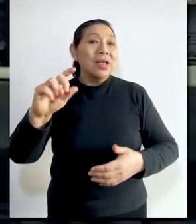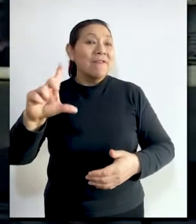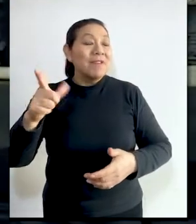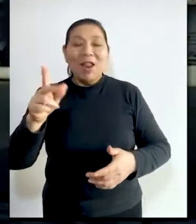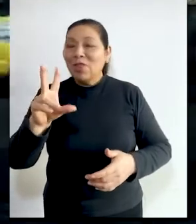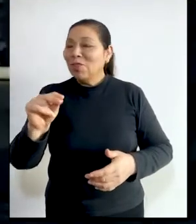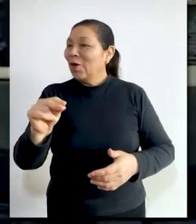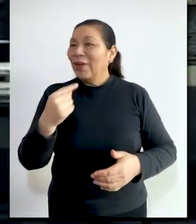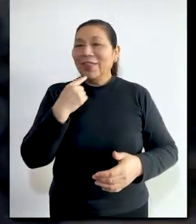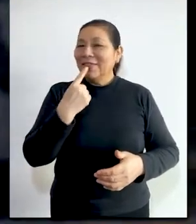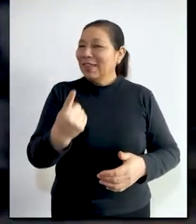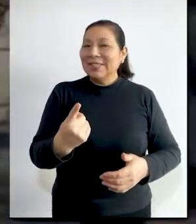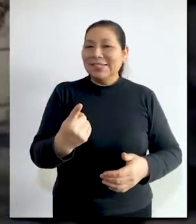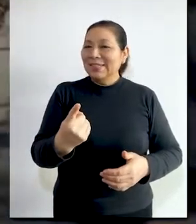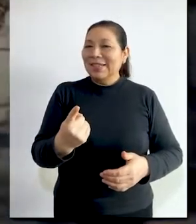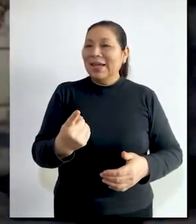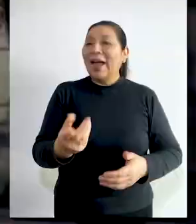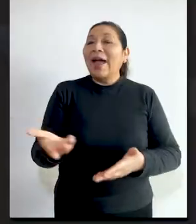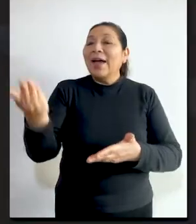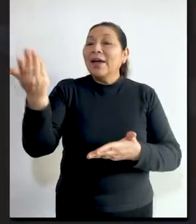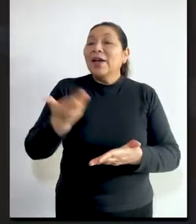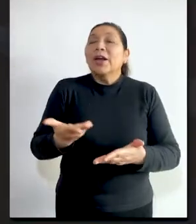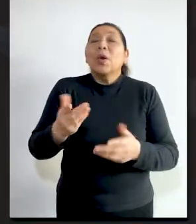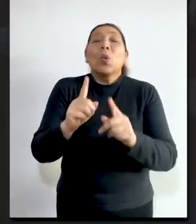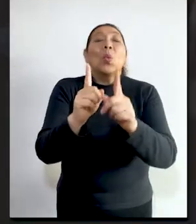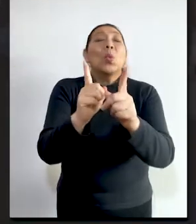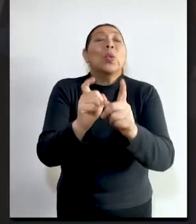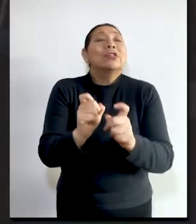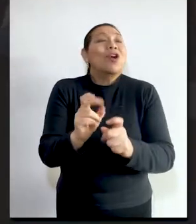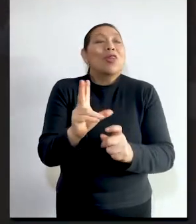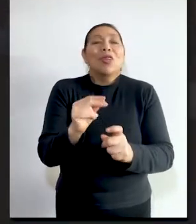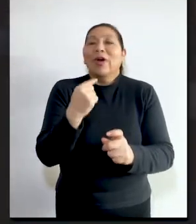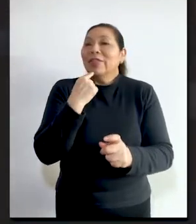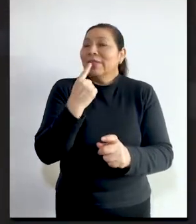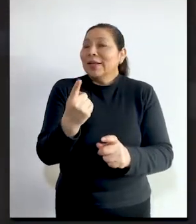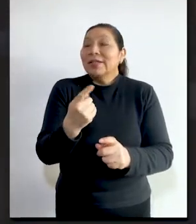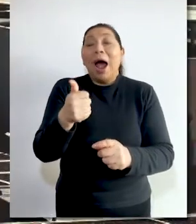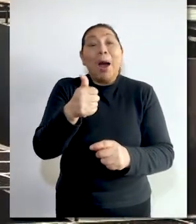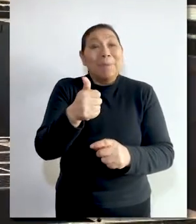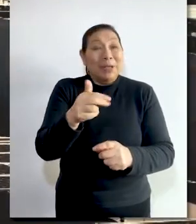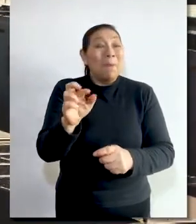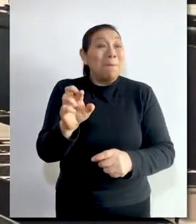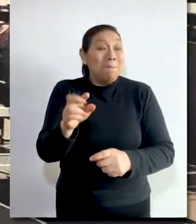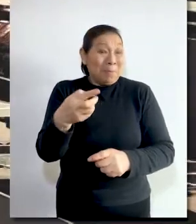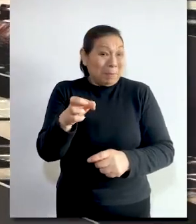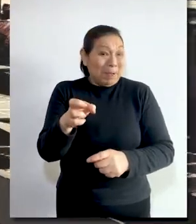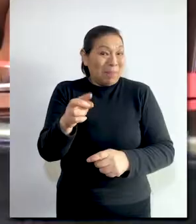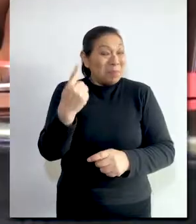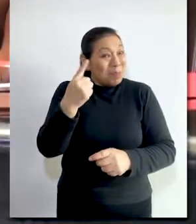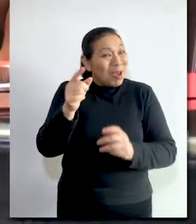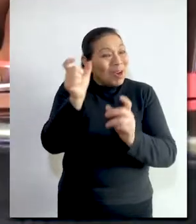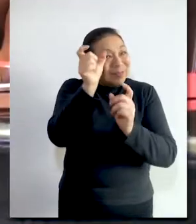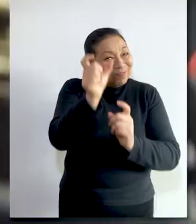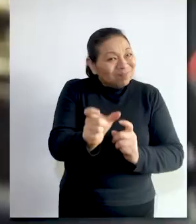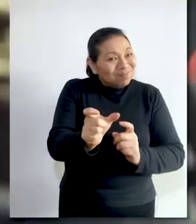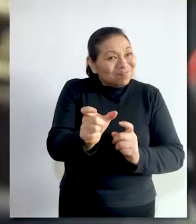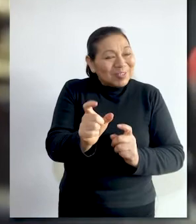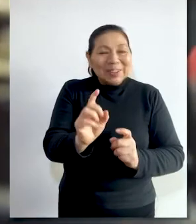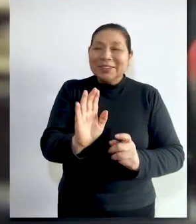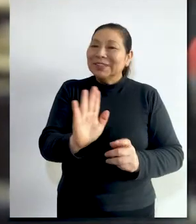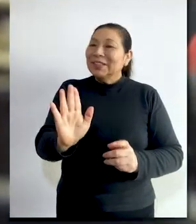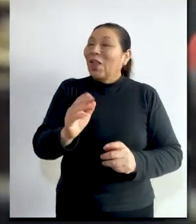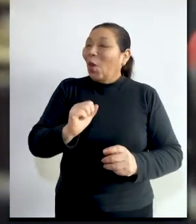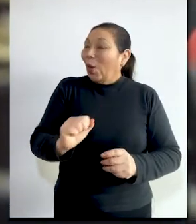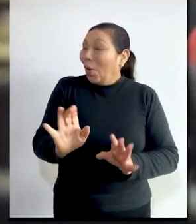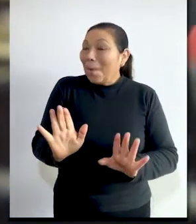del código civil lo establecen de esa forma la corte destacó que el texto cuestionado no establece que el apellido del padre ocupa el